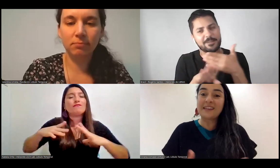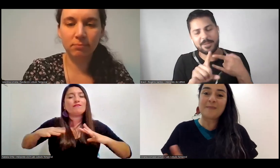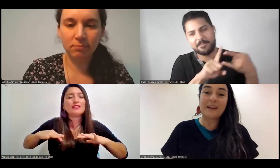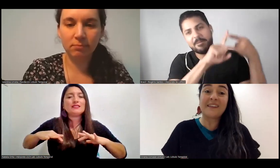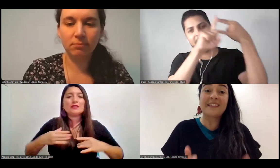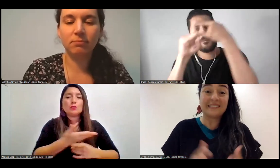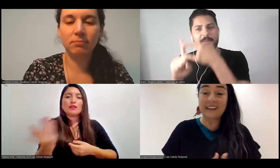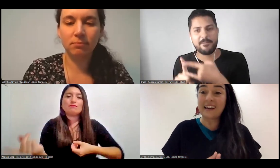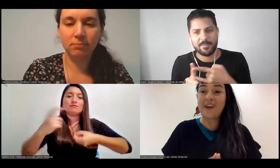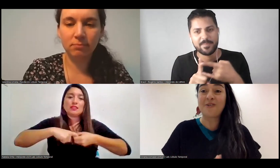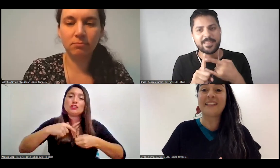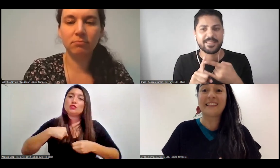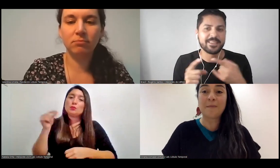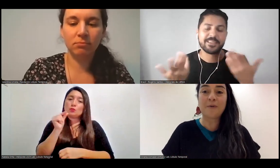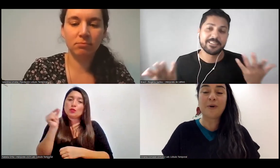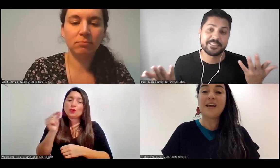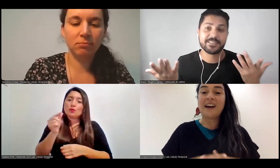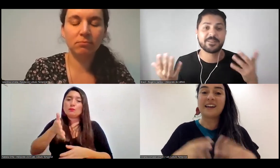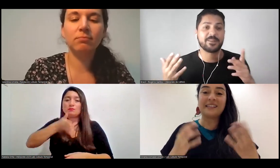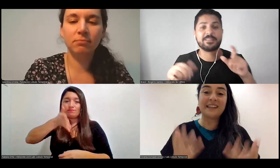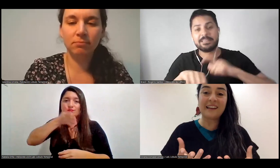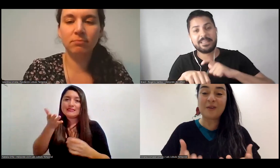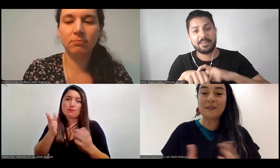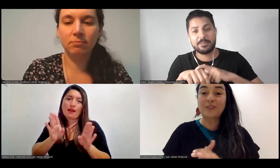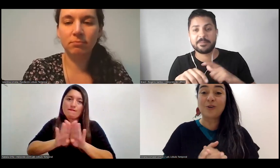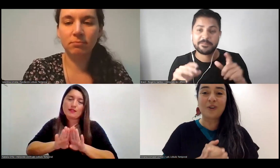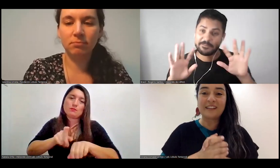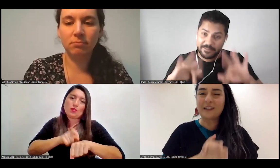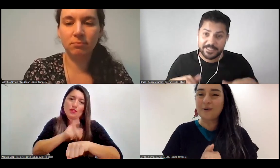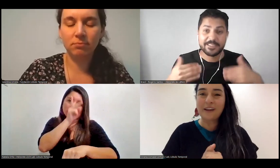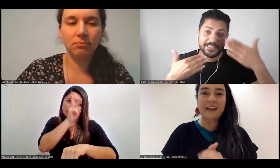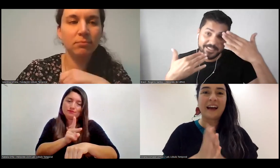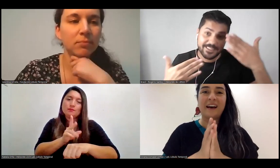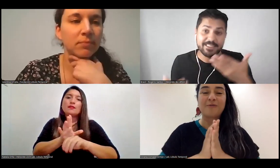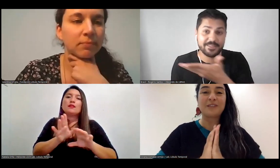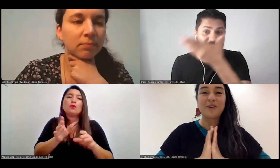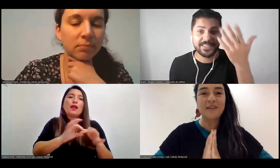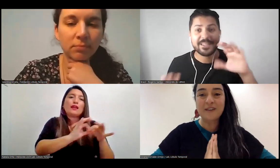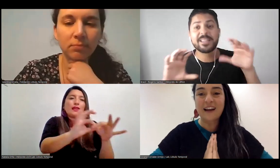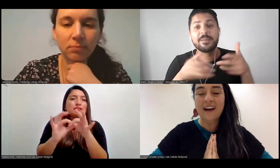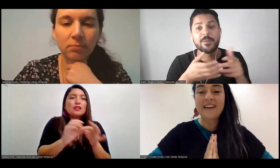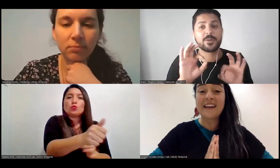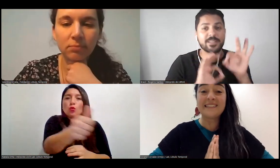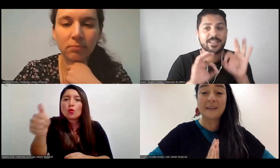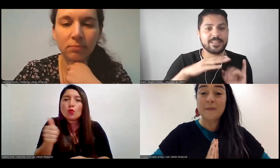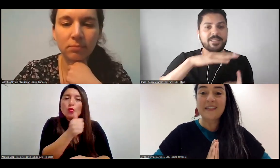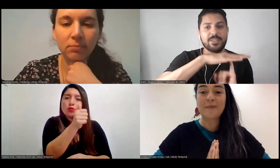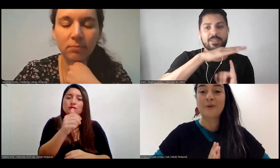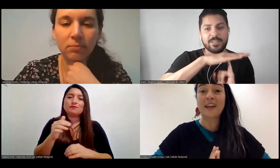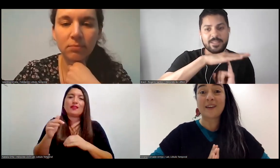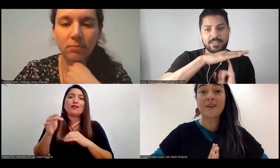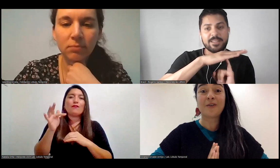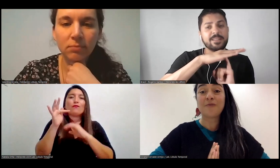unas pequeñas palabras de cierre a honor al tiempo, agradecerles obviamente a todos los organizadores, a Fundación Olivo y a SM